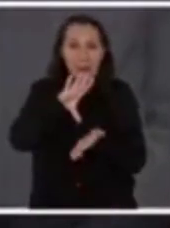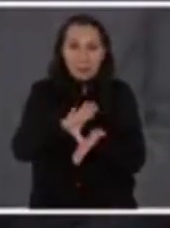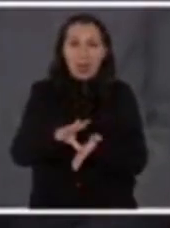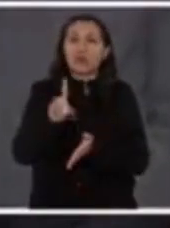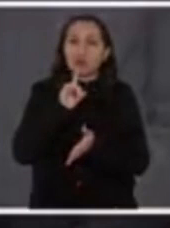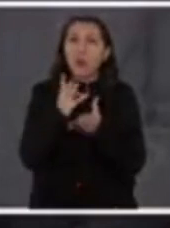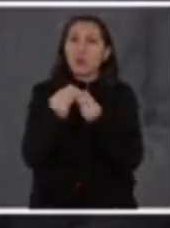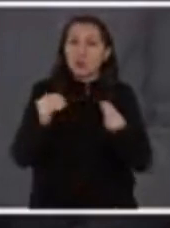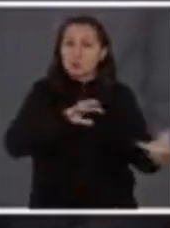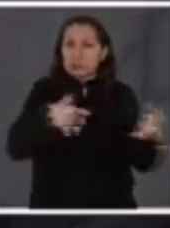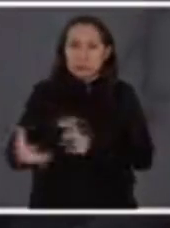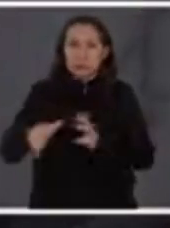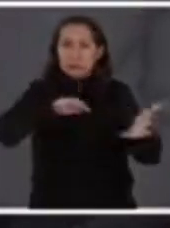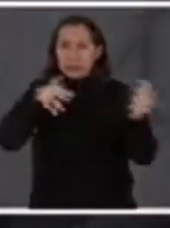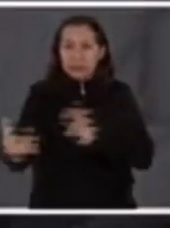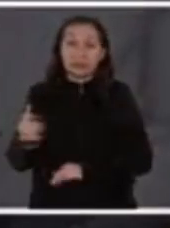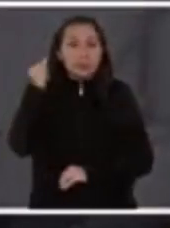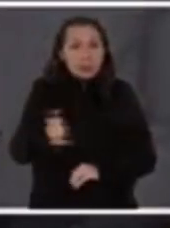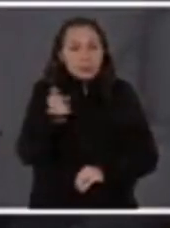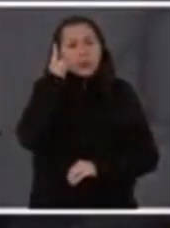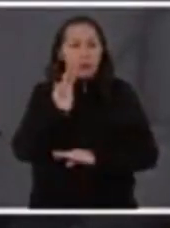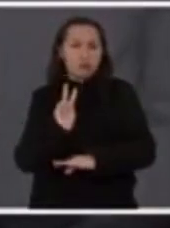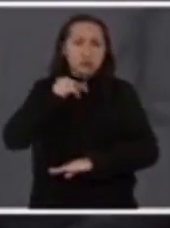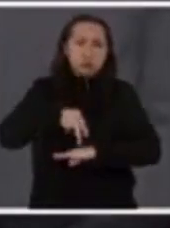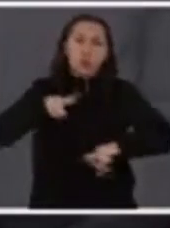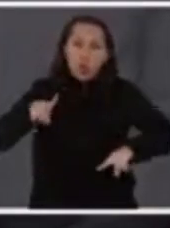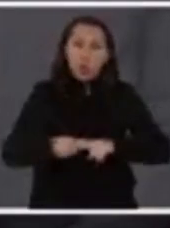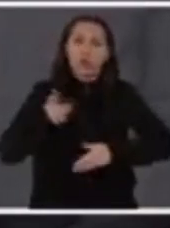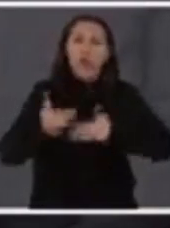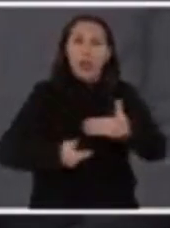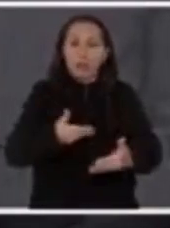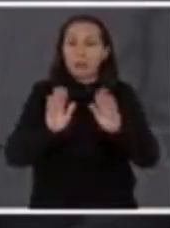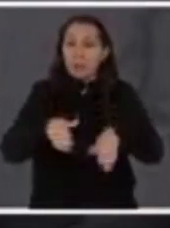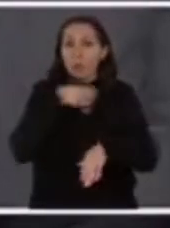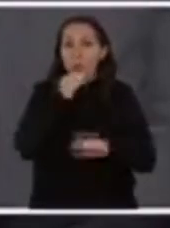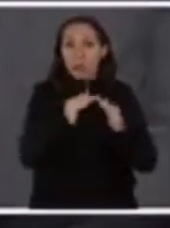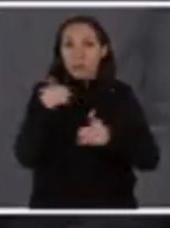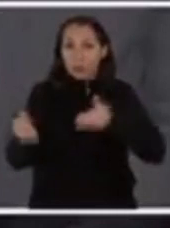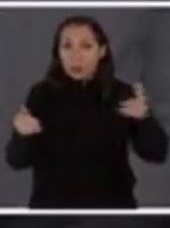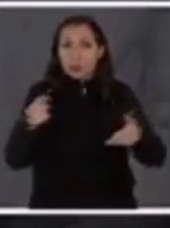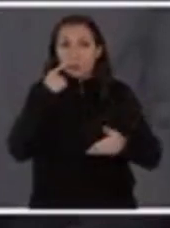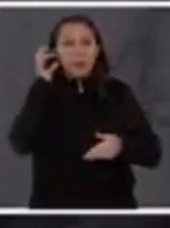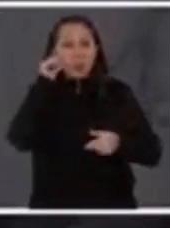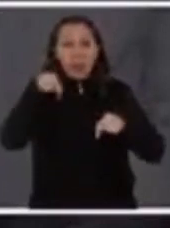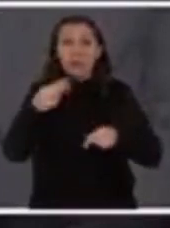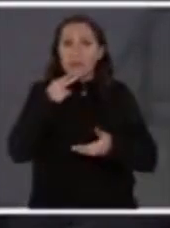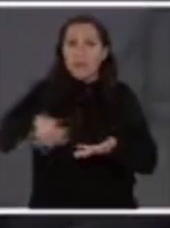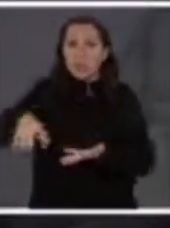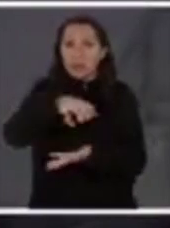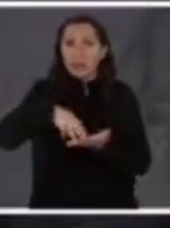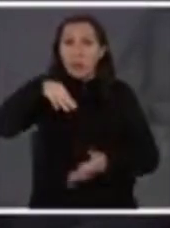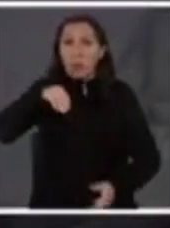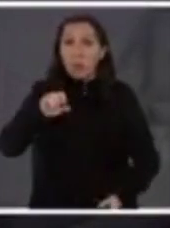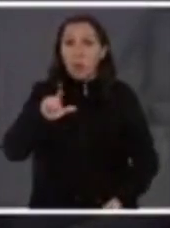tenido múltiples catástrofes y siempre sabemos ponernos de pie. Pero tal como se lo he dicho a los vecinos y vecinas del sector del Molino, una vez